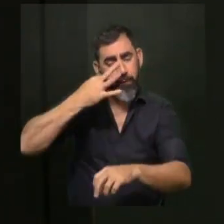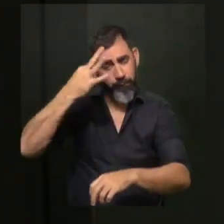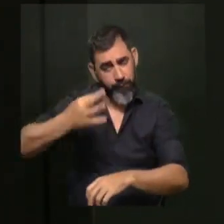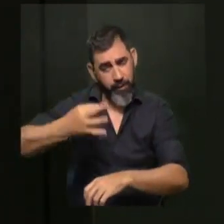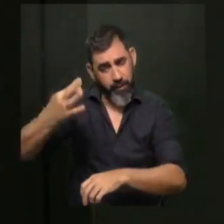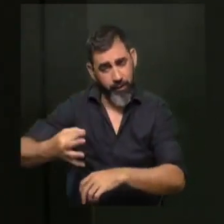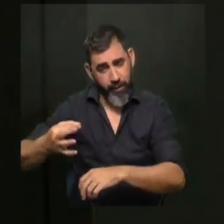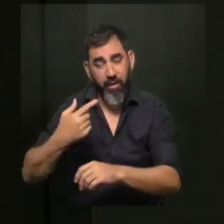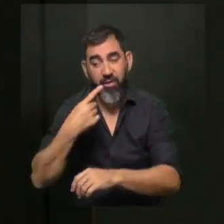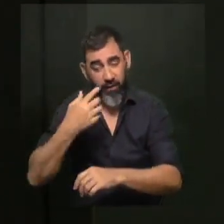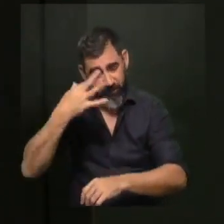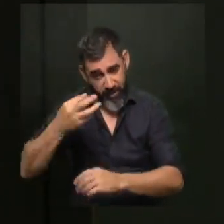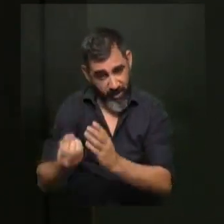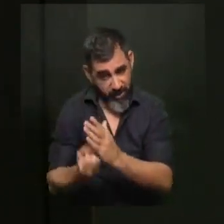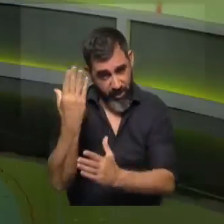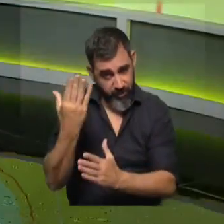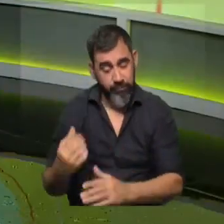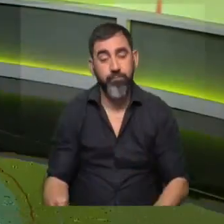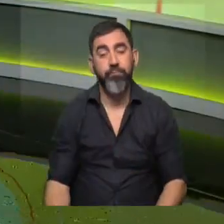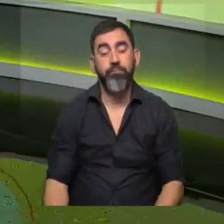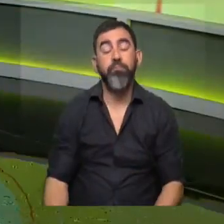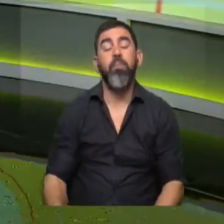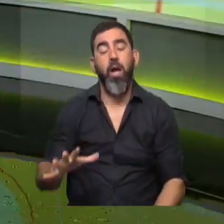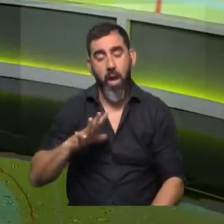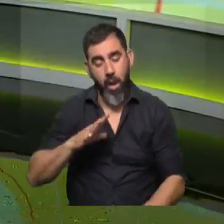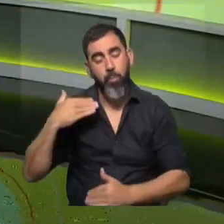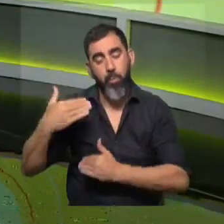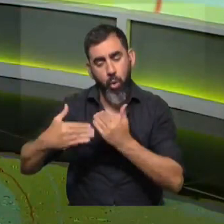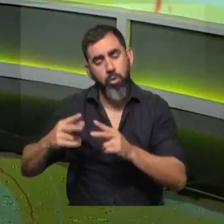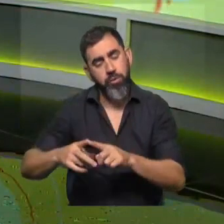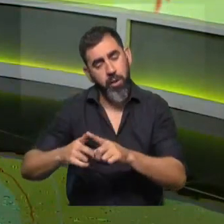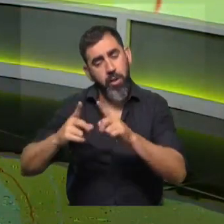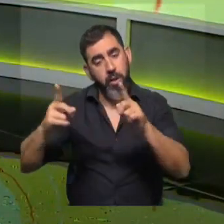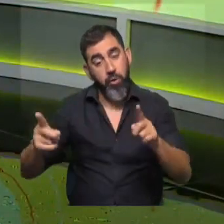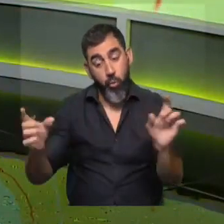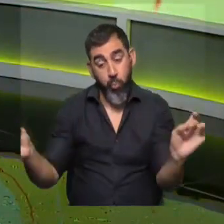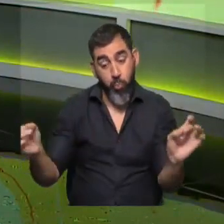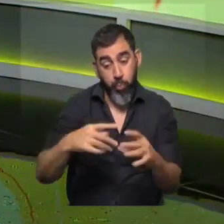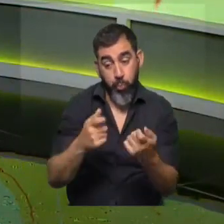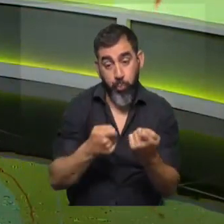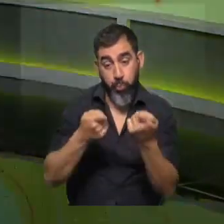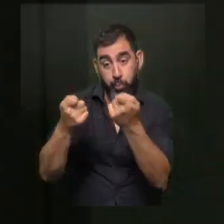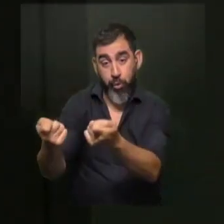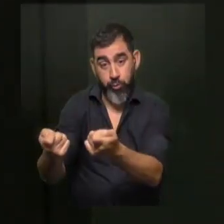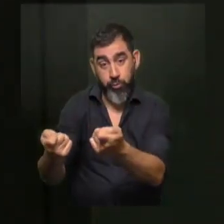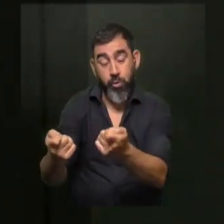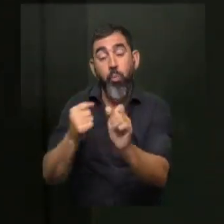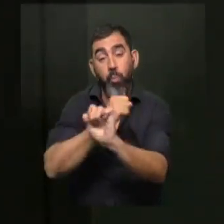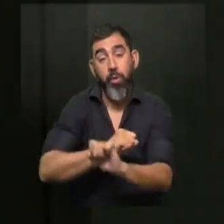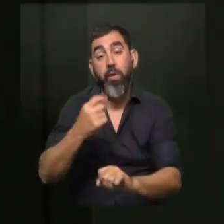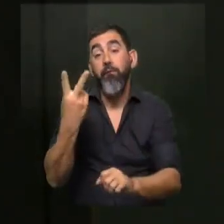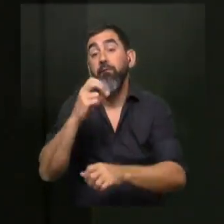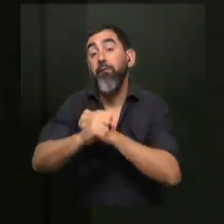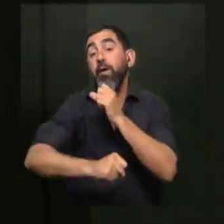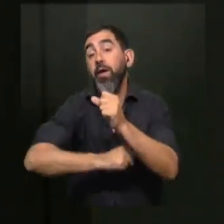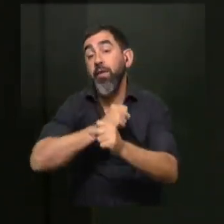se dice nuevo es realmente nuevo. Bueno, hay todo un proceso muy largo. Una vez que esa patente se otorga, puede ser por 20 años